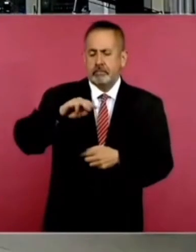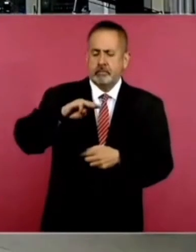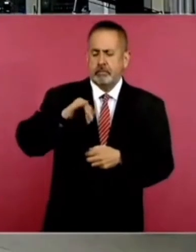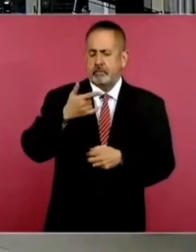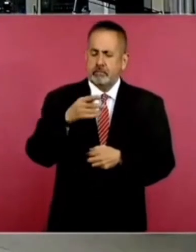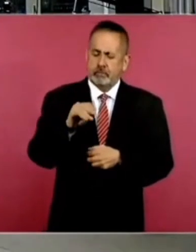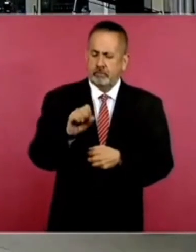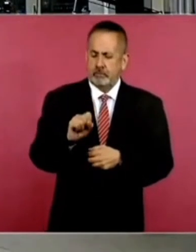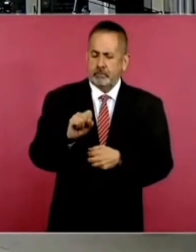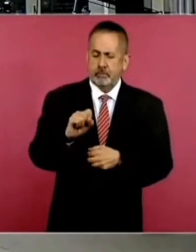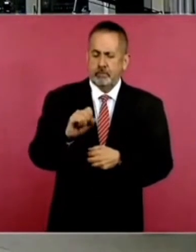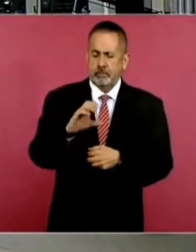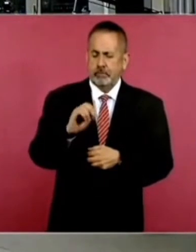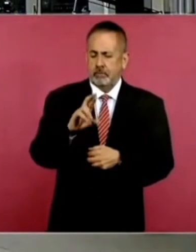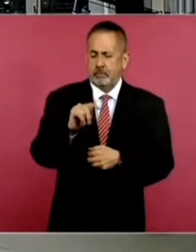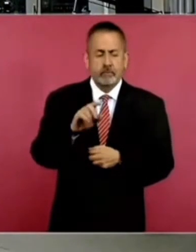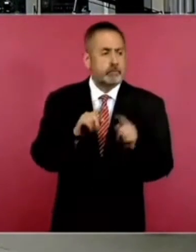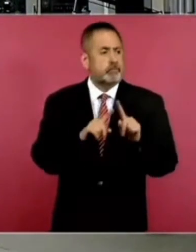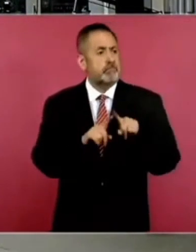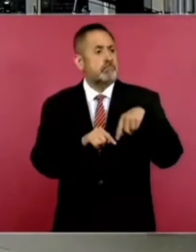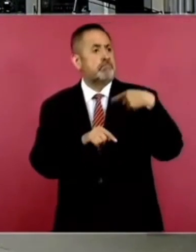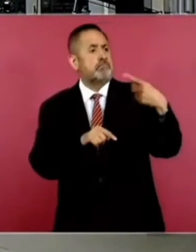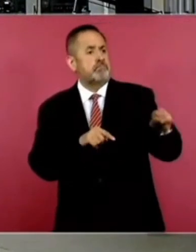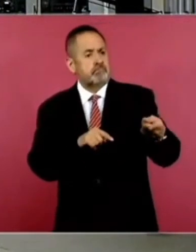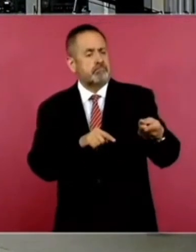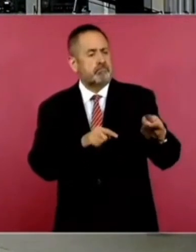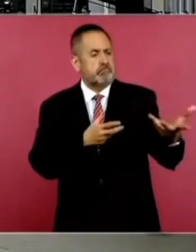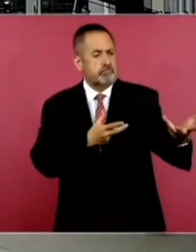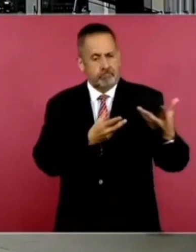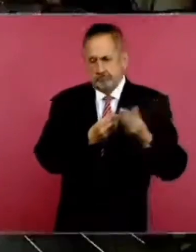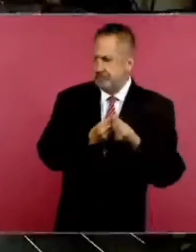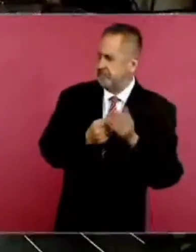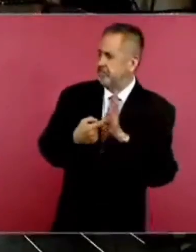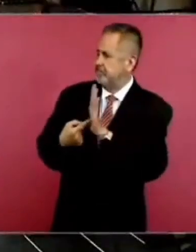curiae, para el tema de la